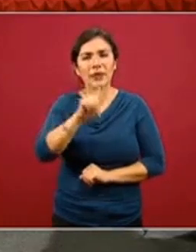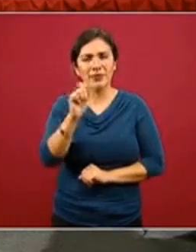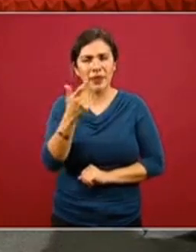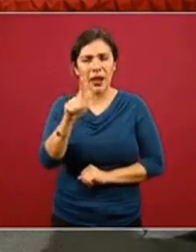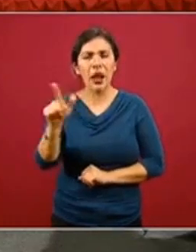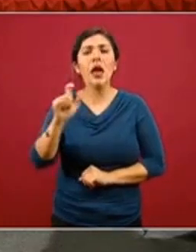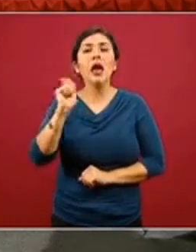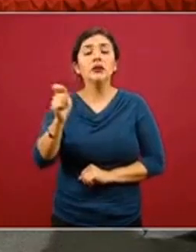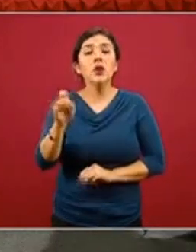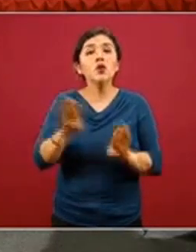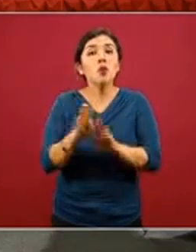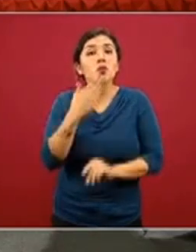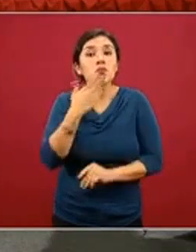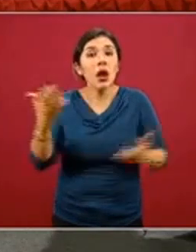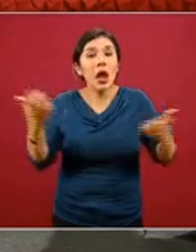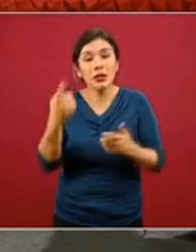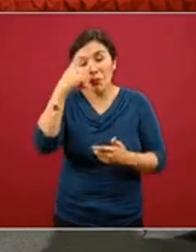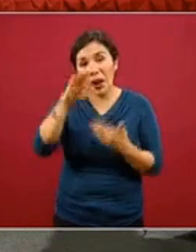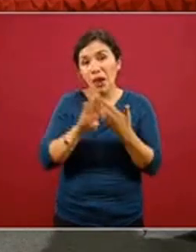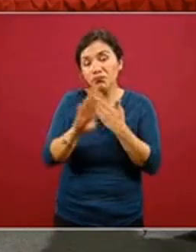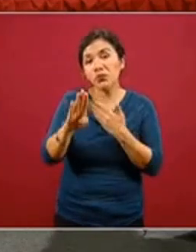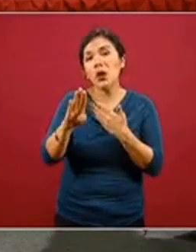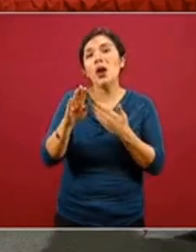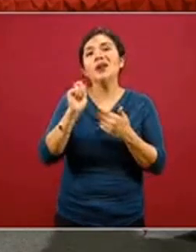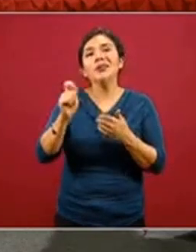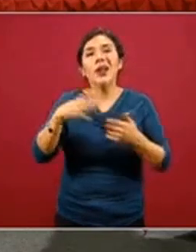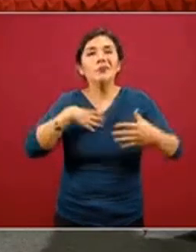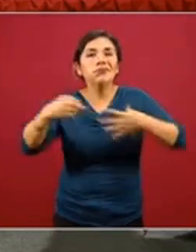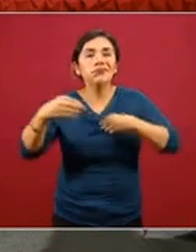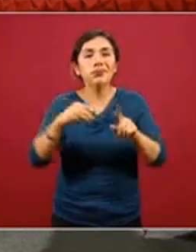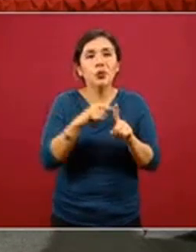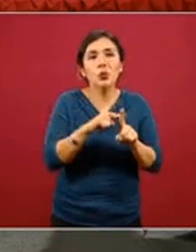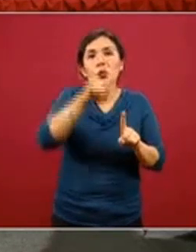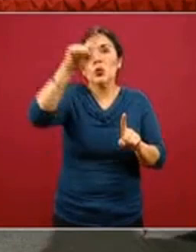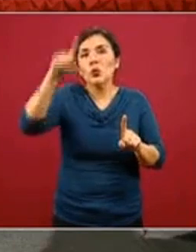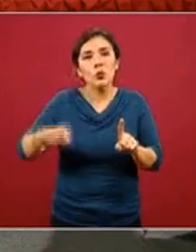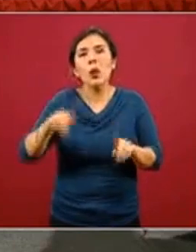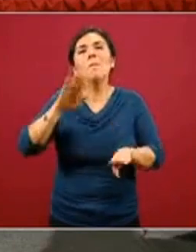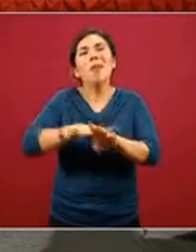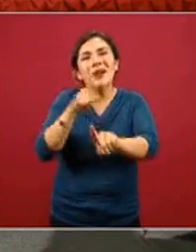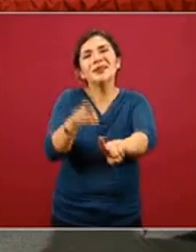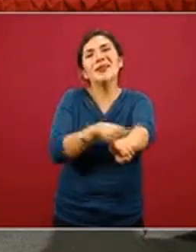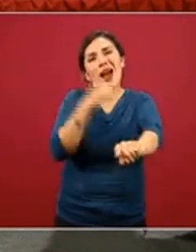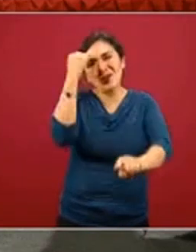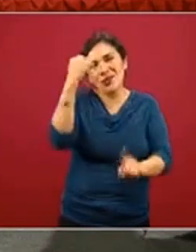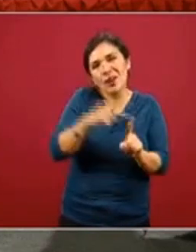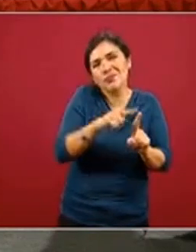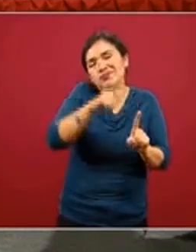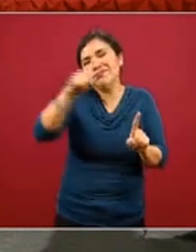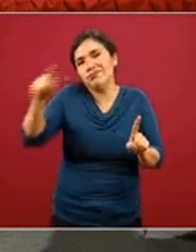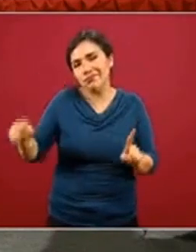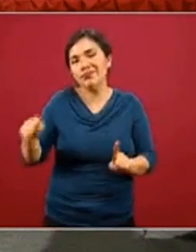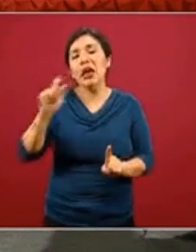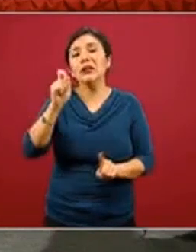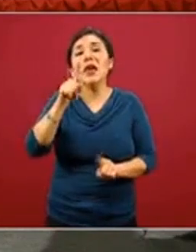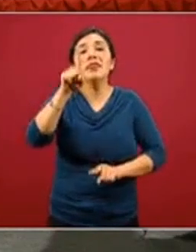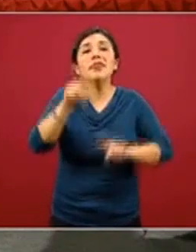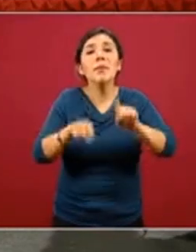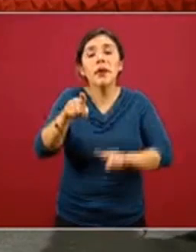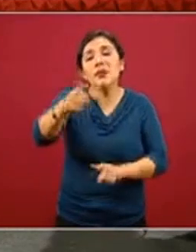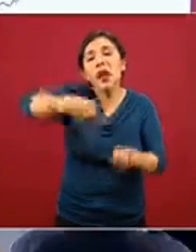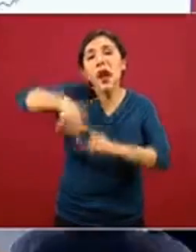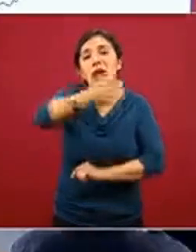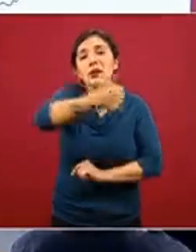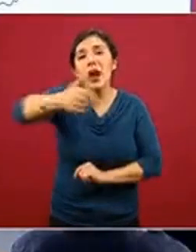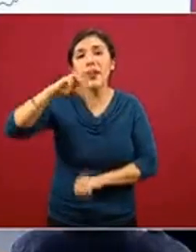de las medidas de mitigación, el aplanamiento de la curva, el alargamiento de la epidemia depende de